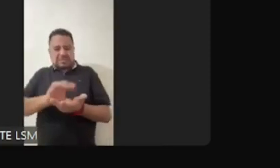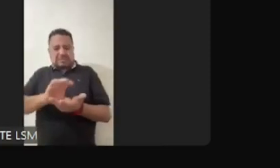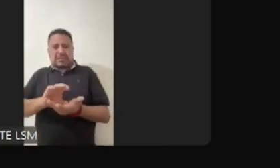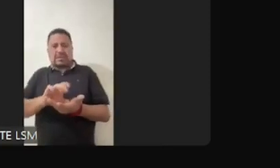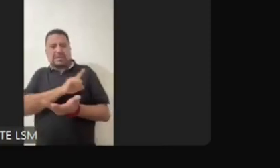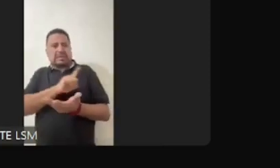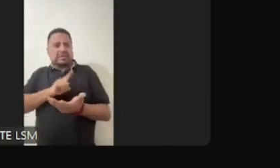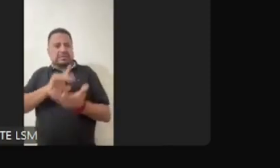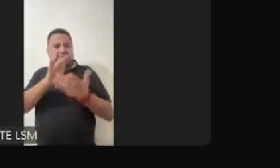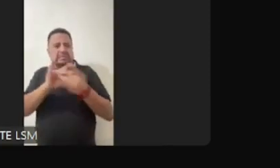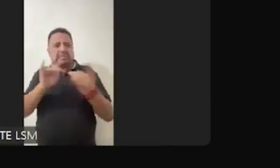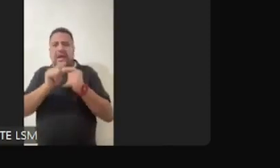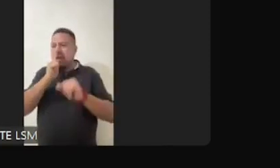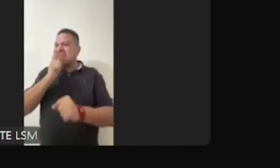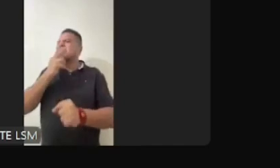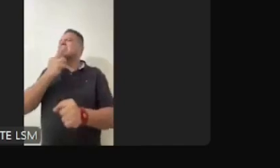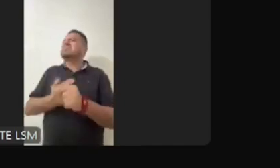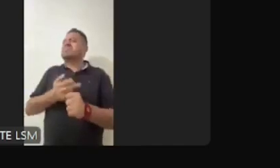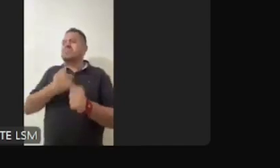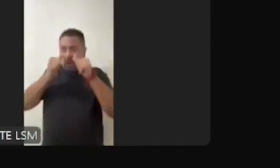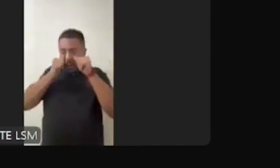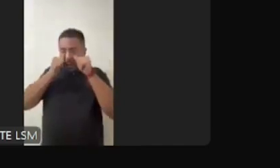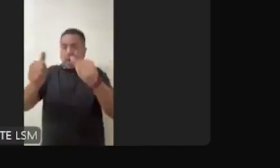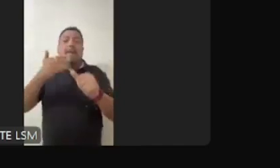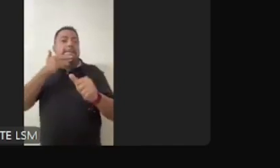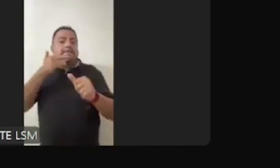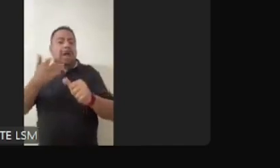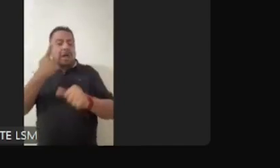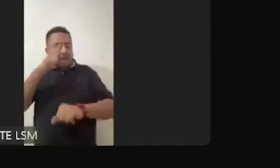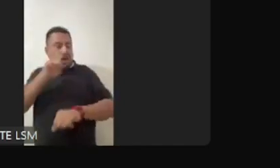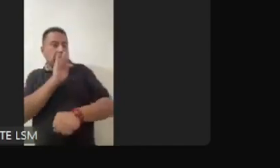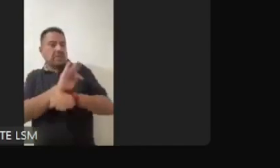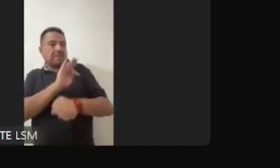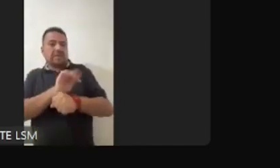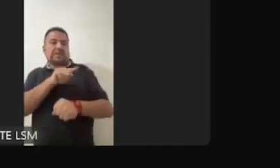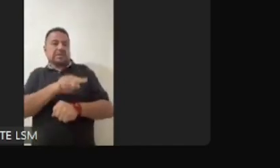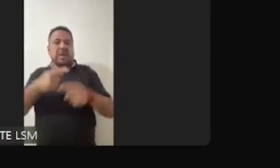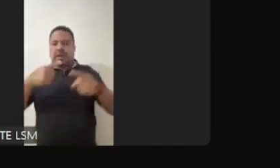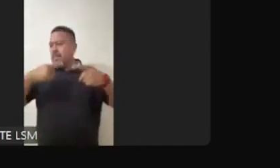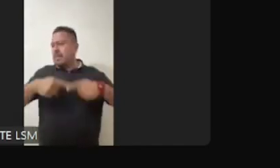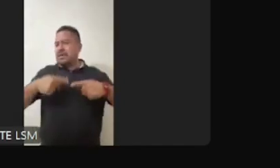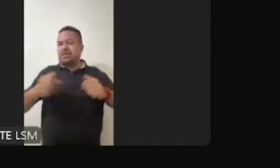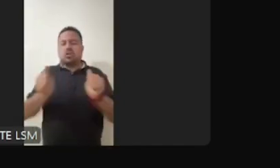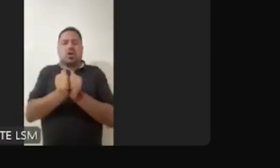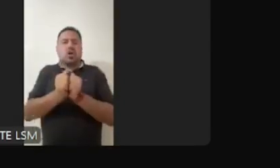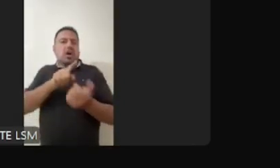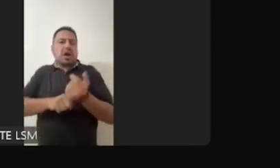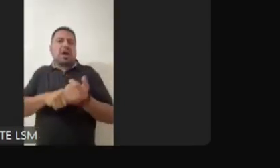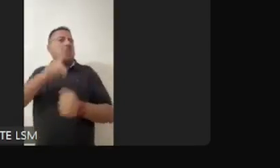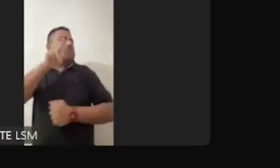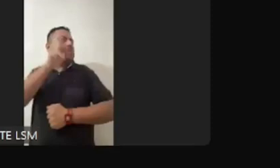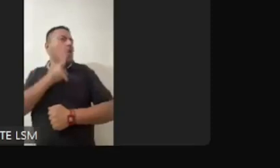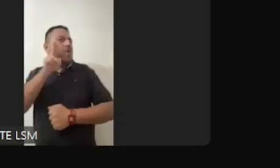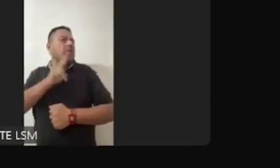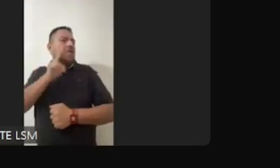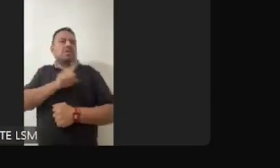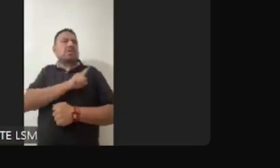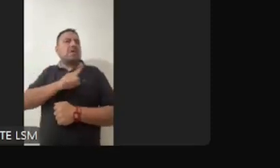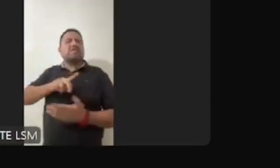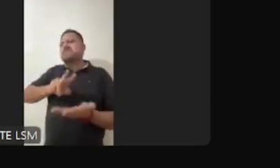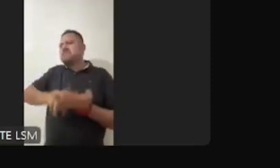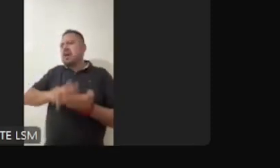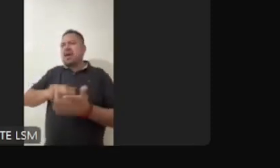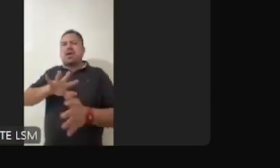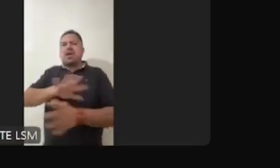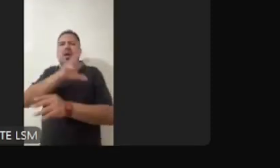precisar que la autoridad responsable Atendió los argumentos de defensa de la actora consistente en la ineficacia probatoria e indebida valoración de las